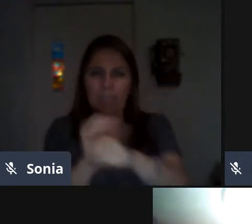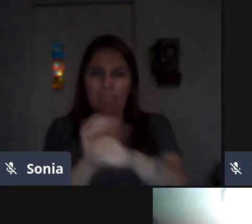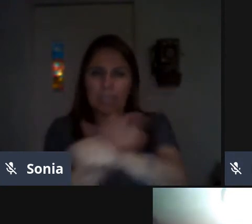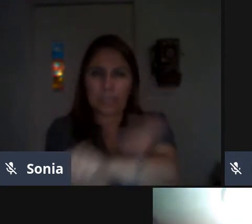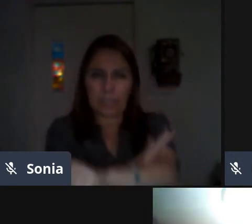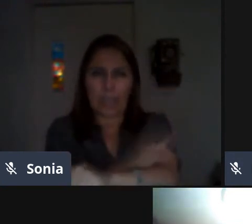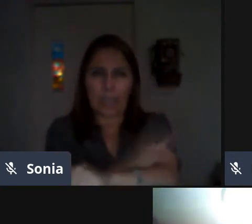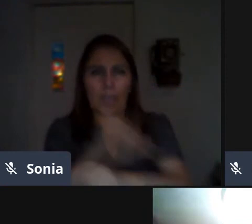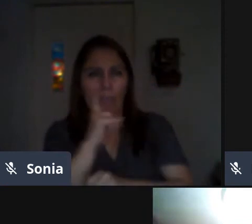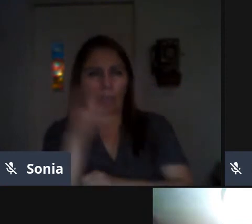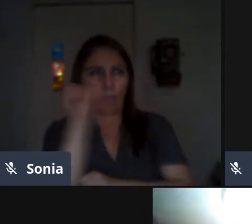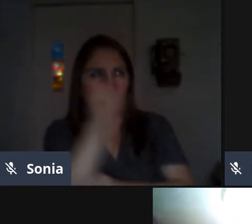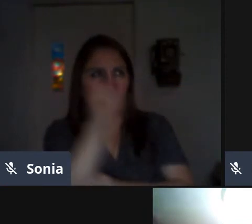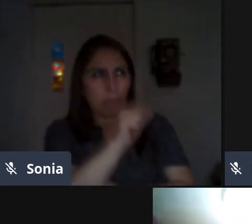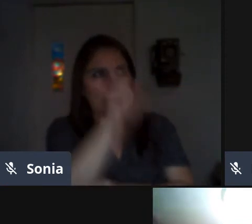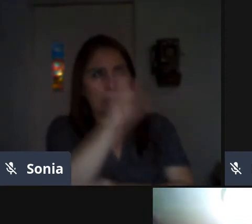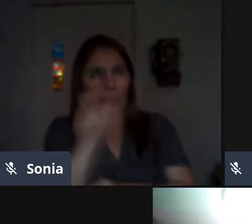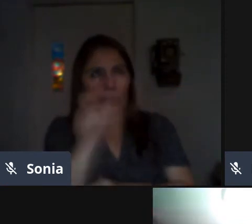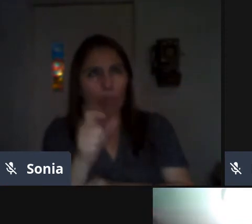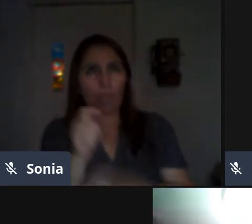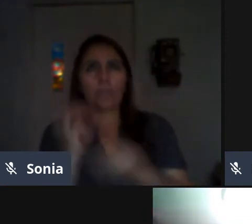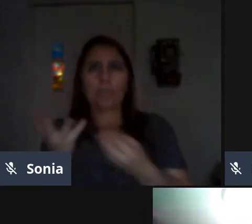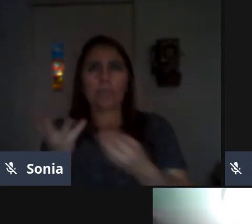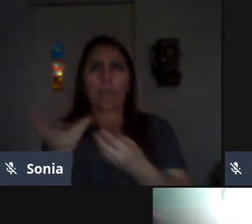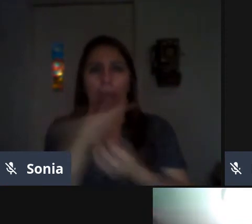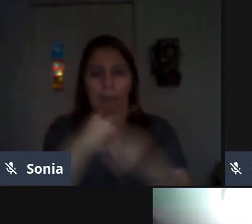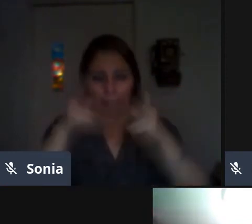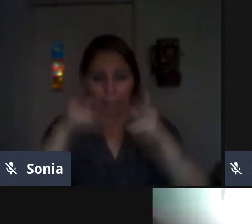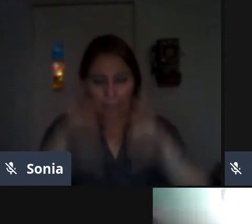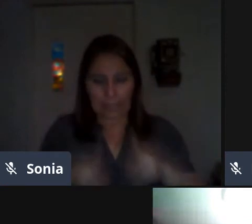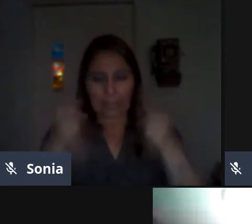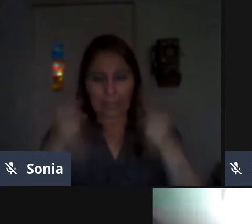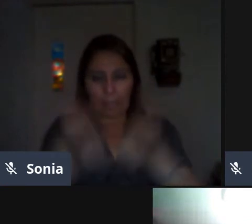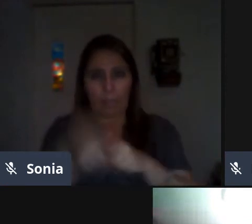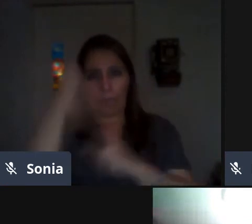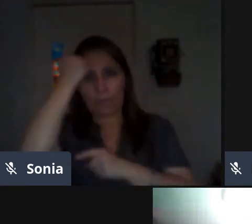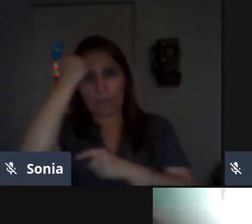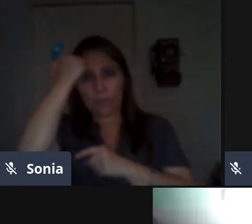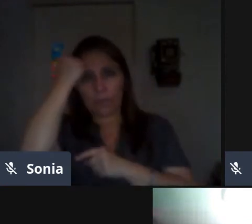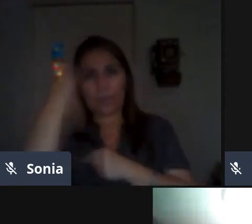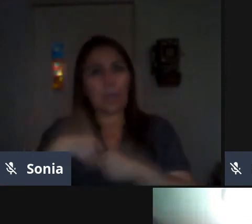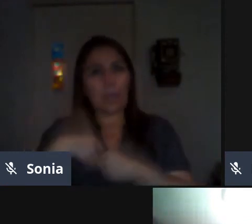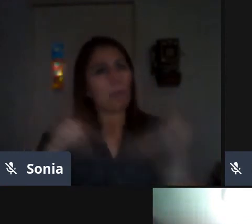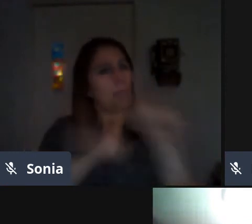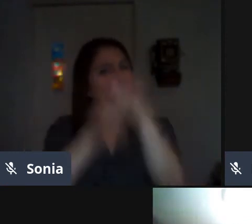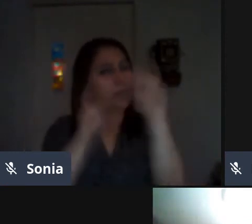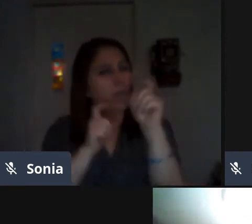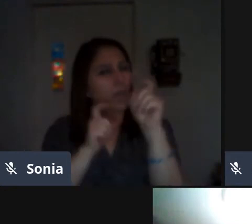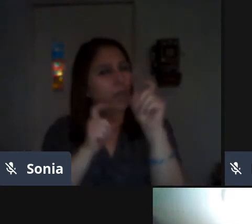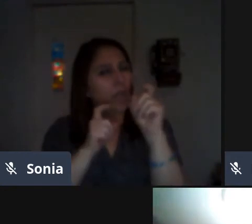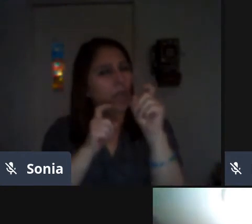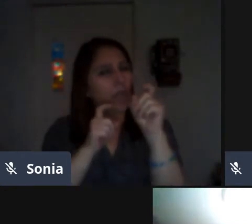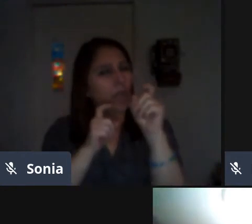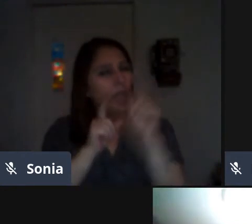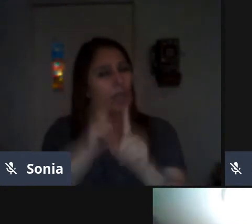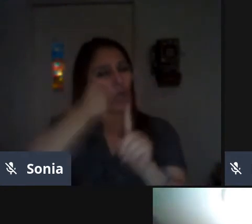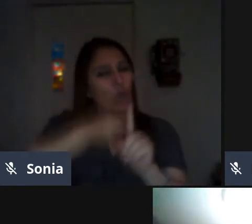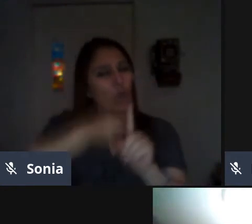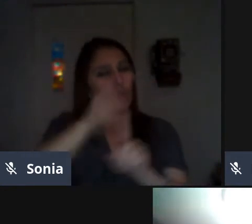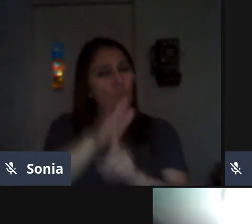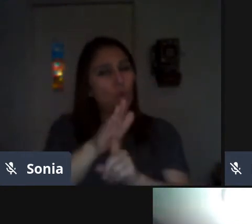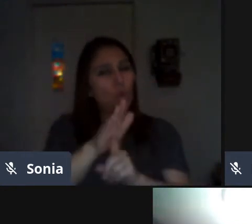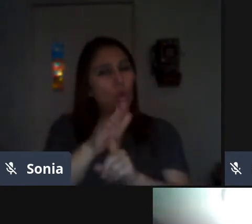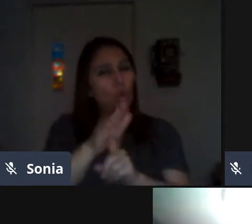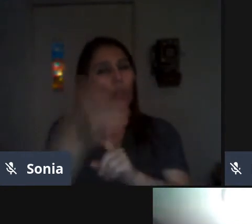desarrollar si los docentes nos preguntemos cuál sería el papel del educador comunitario y del educador popular